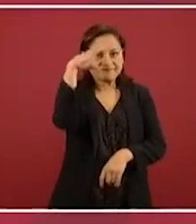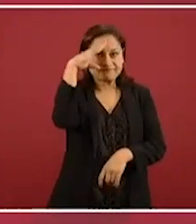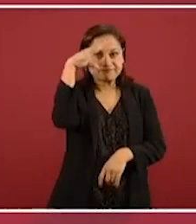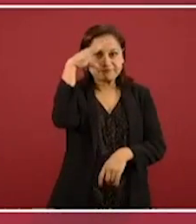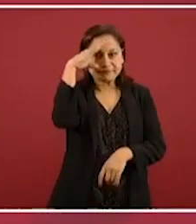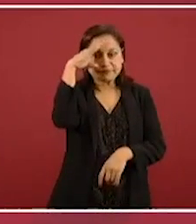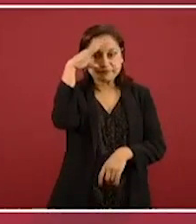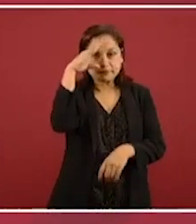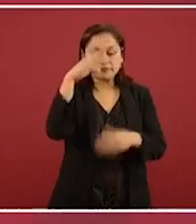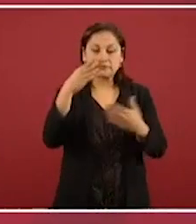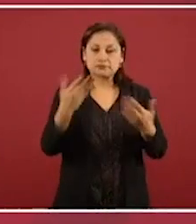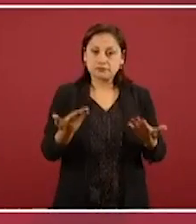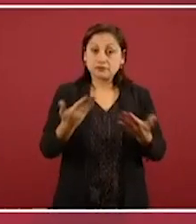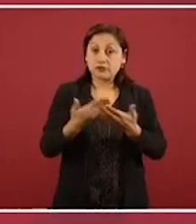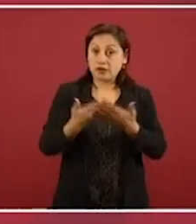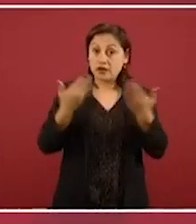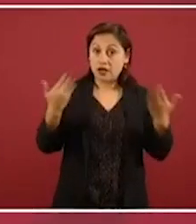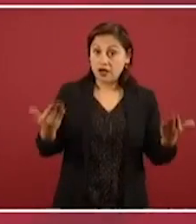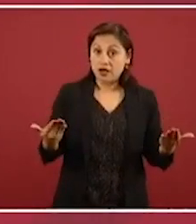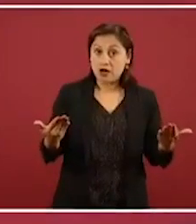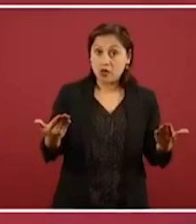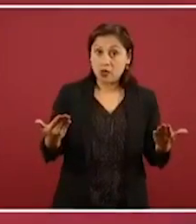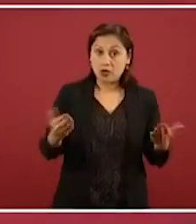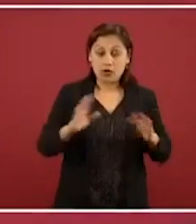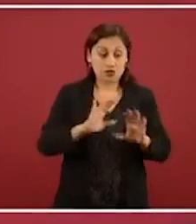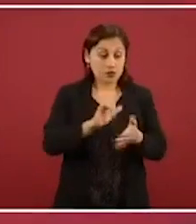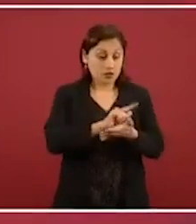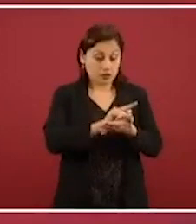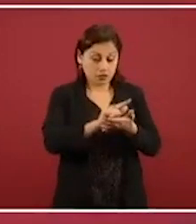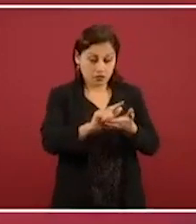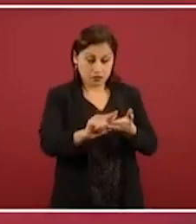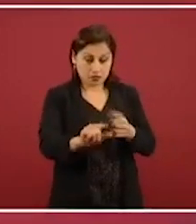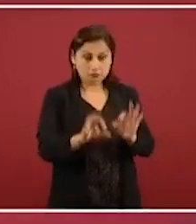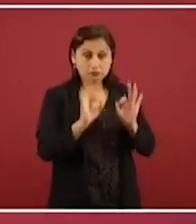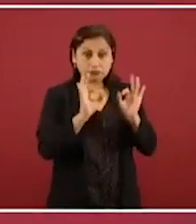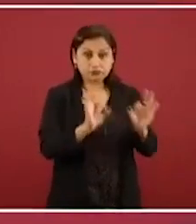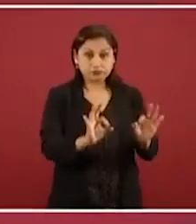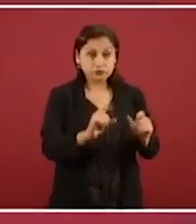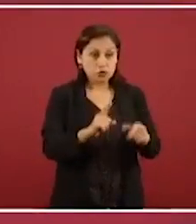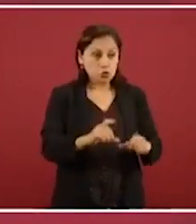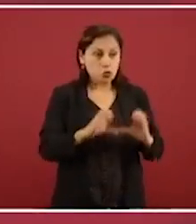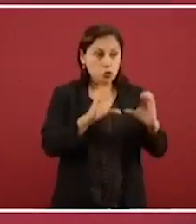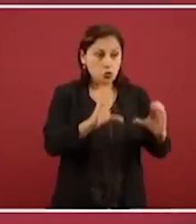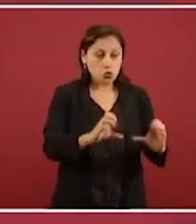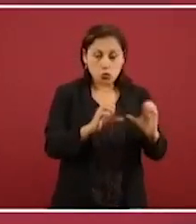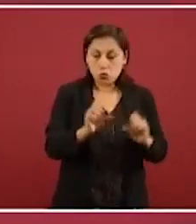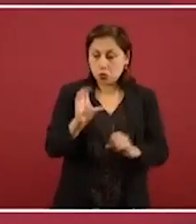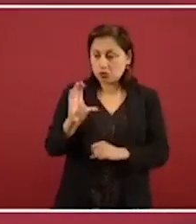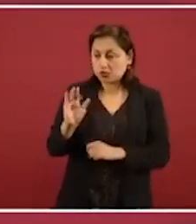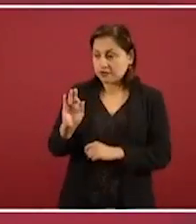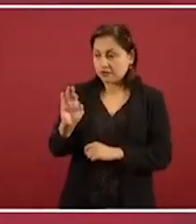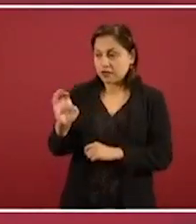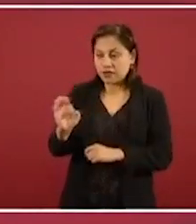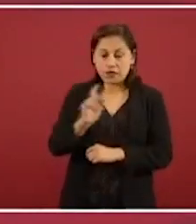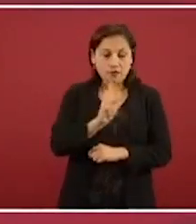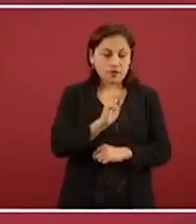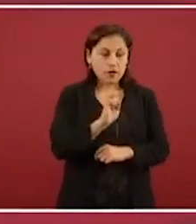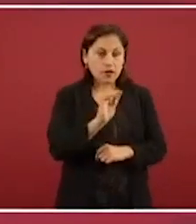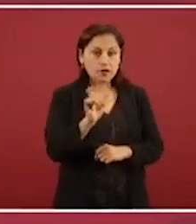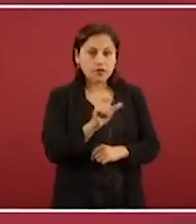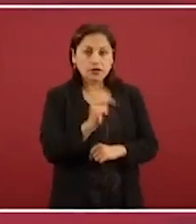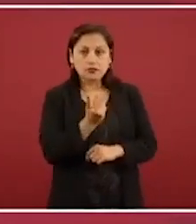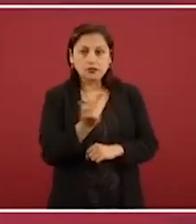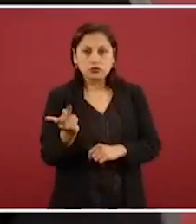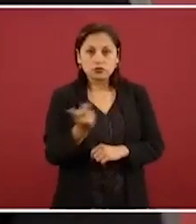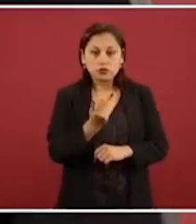Ahora es distinto. Ahora son empresas que tenemos que cuidar, porque son de todos. ¿Y por qué tenemos que cuidar a estas empresas?